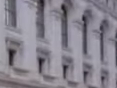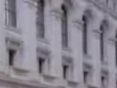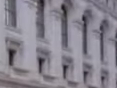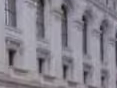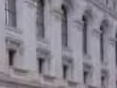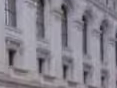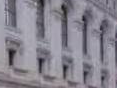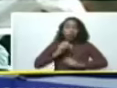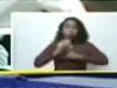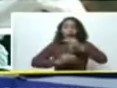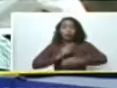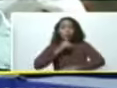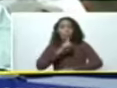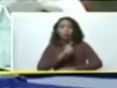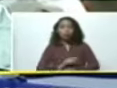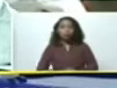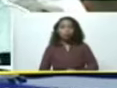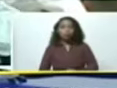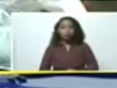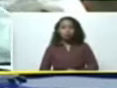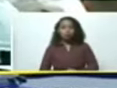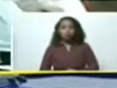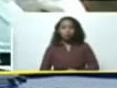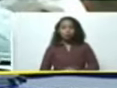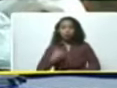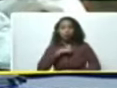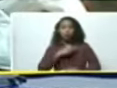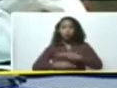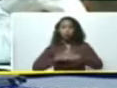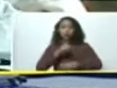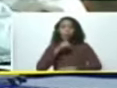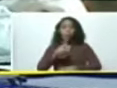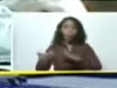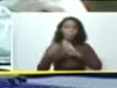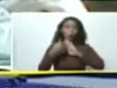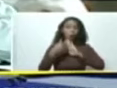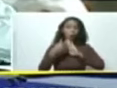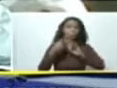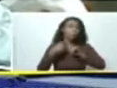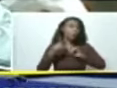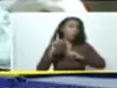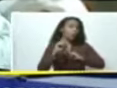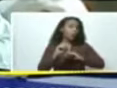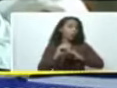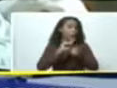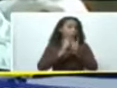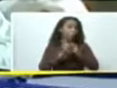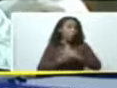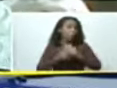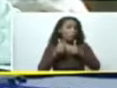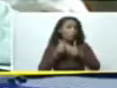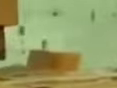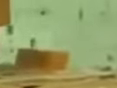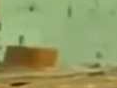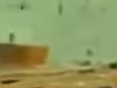día. Entre los argumentos se incluye que Alex Saab Morán fue designado como un enviado especial del gobierno de